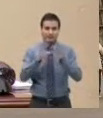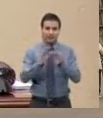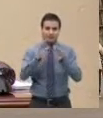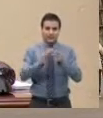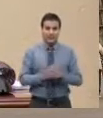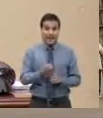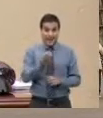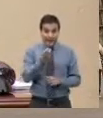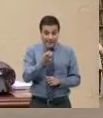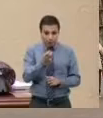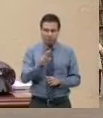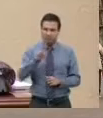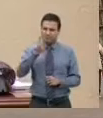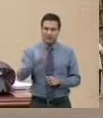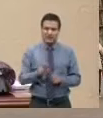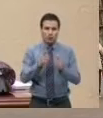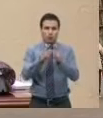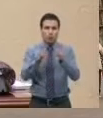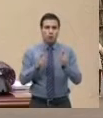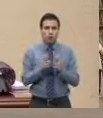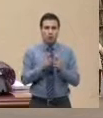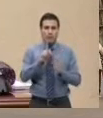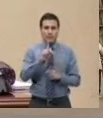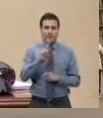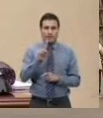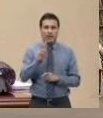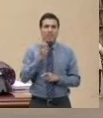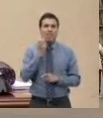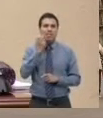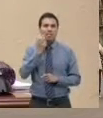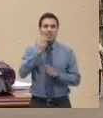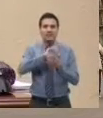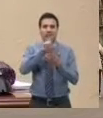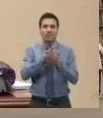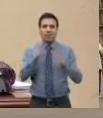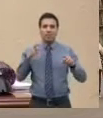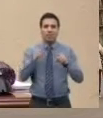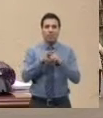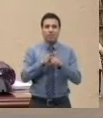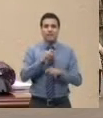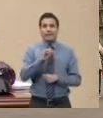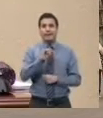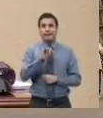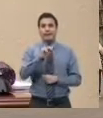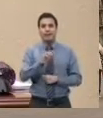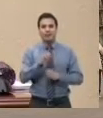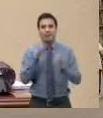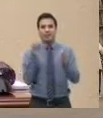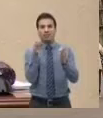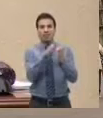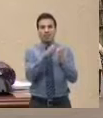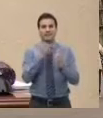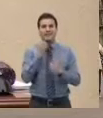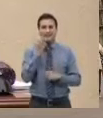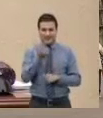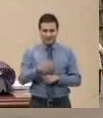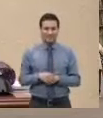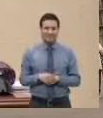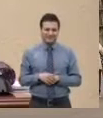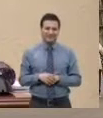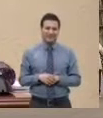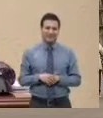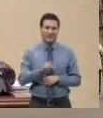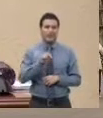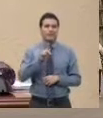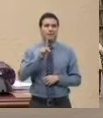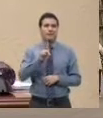un intento doloso de defraudar la ley, de engañar a la autoridad electoral a través de maquinaciones simuladas,